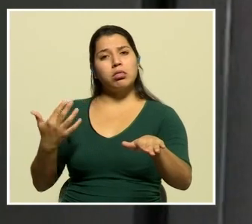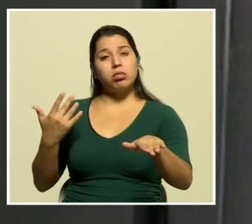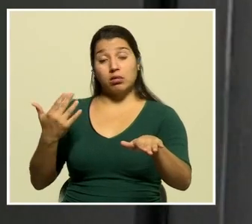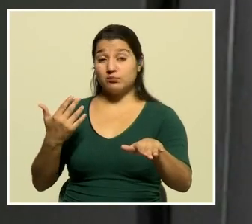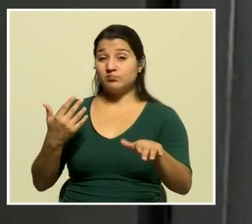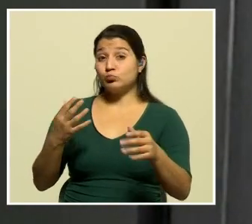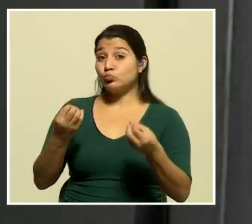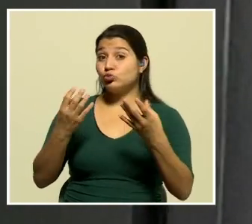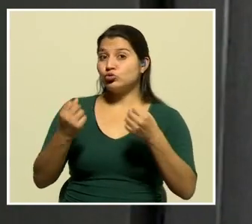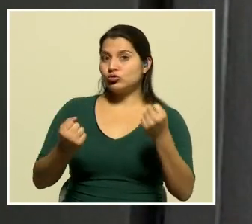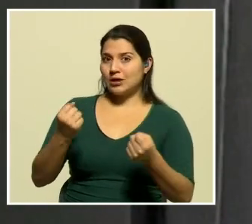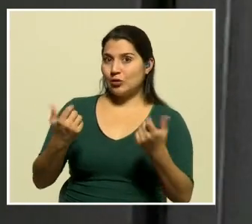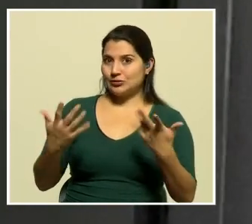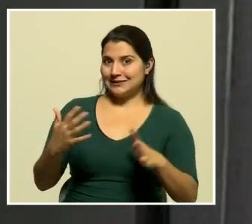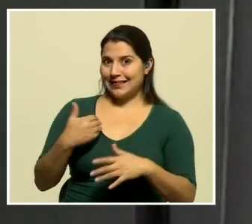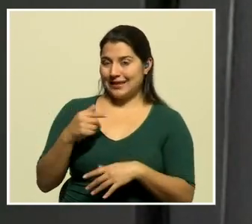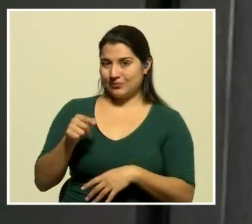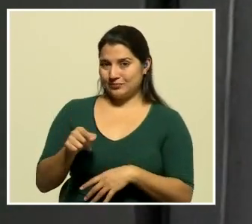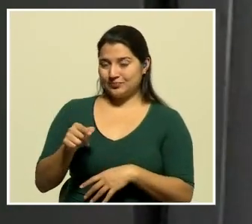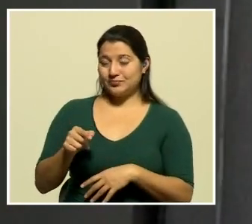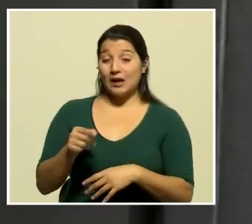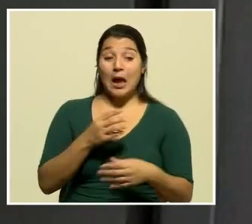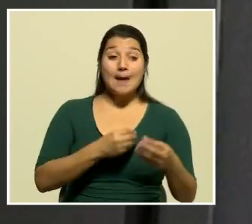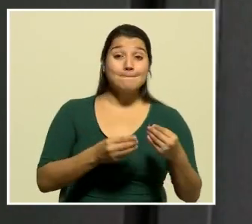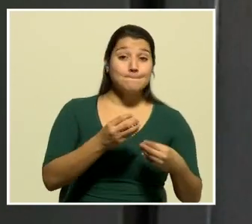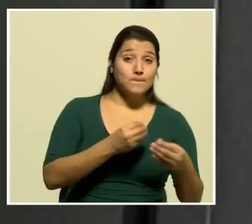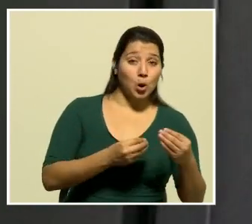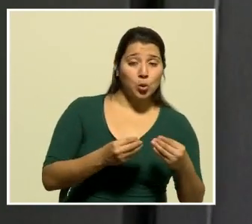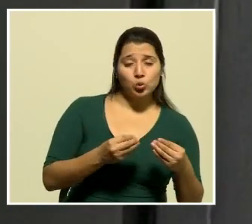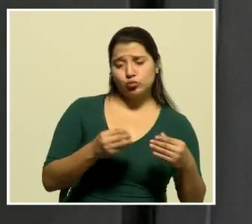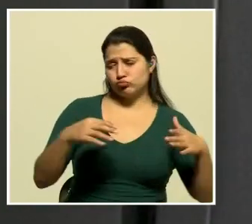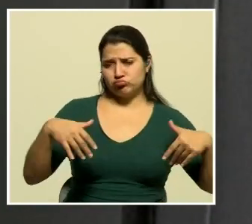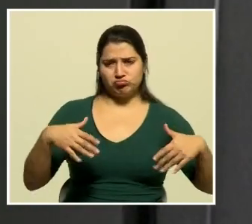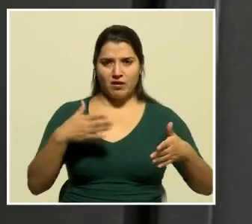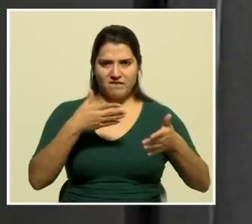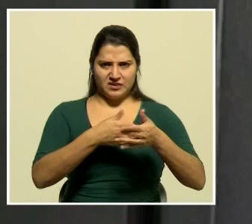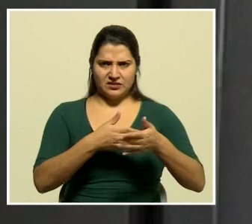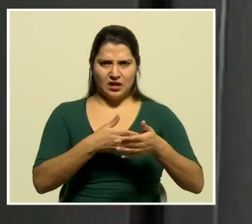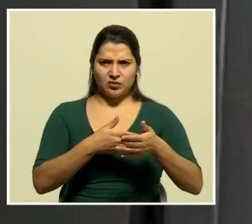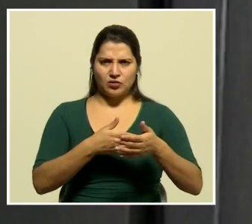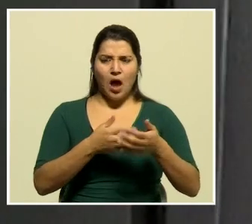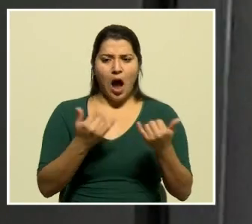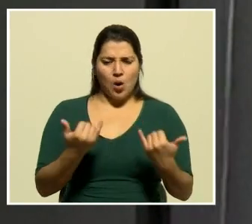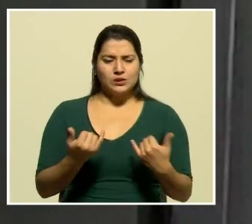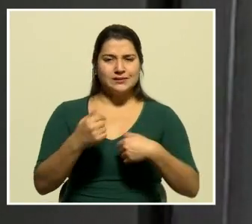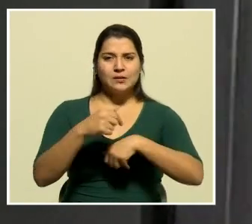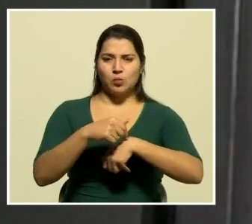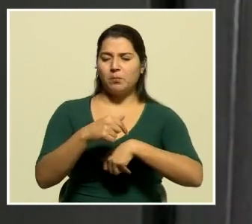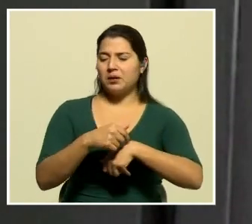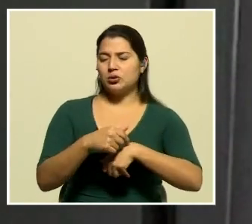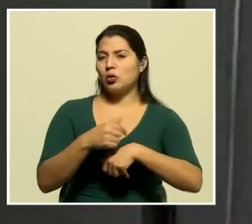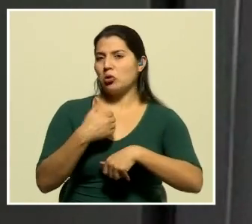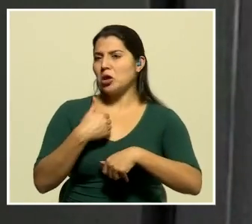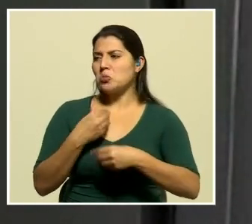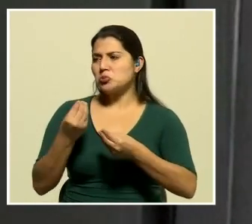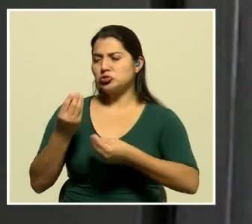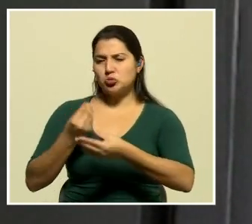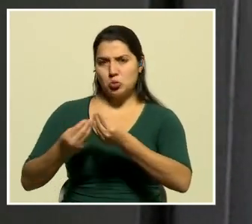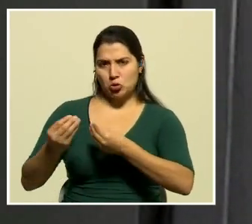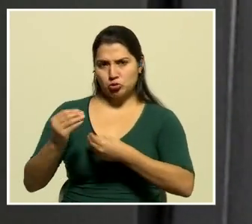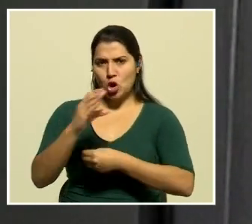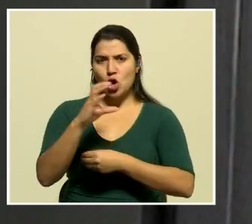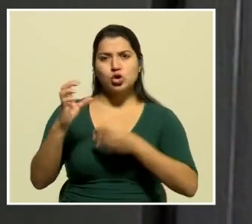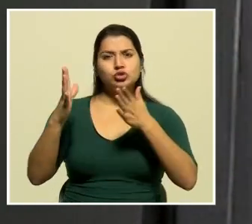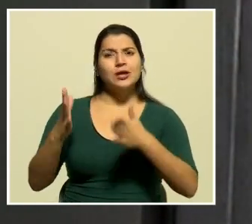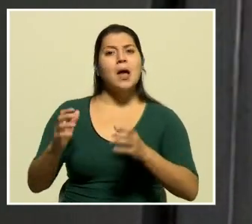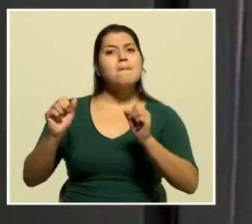y las materias primas no se han visto tan afectados. En este momento tenemos un buen inventario y los y las costarricenses pueden estar